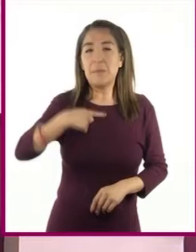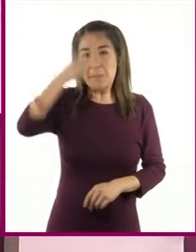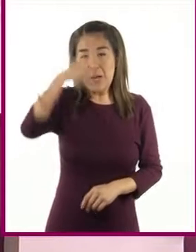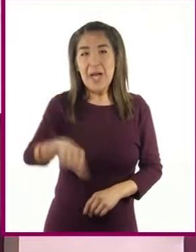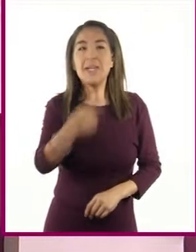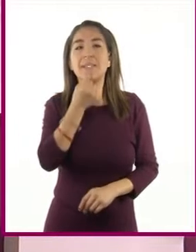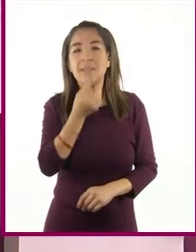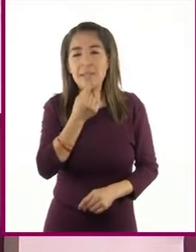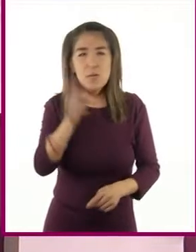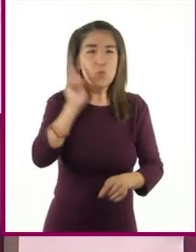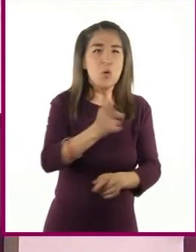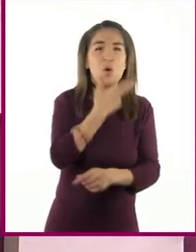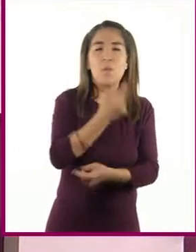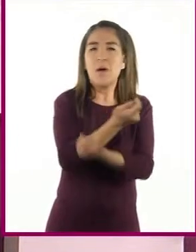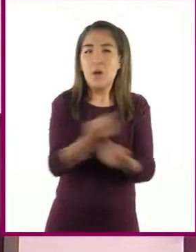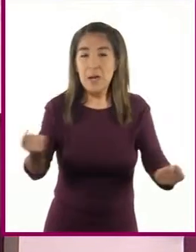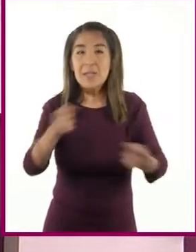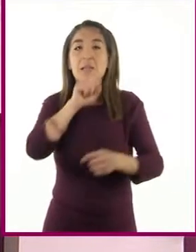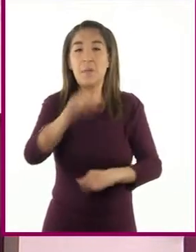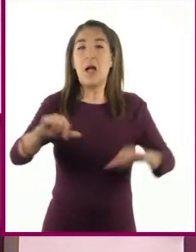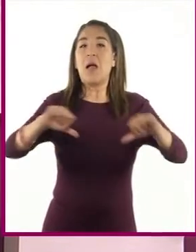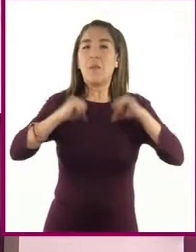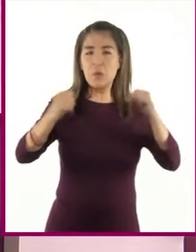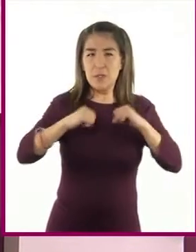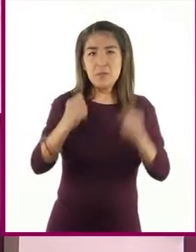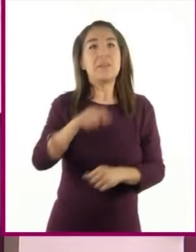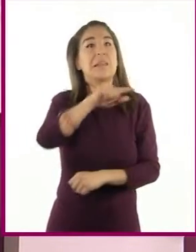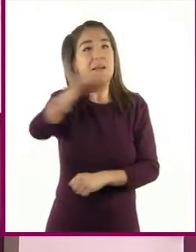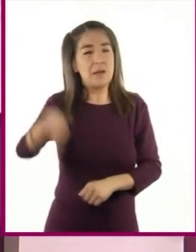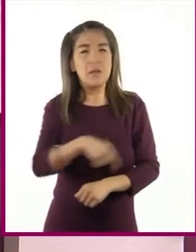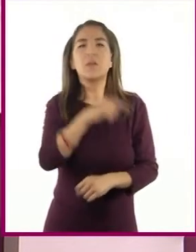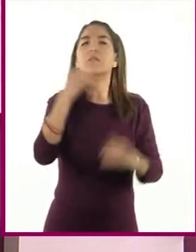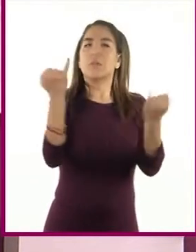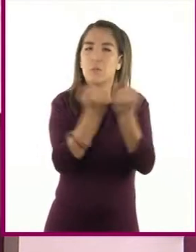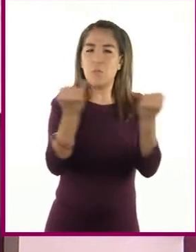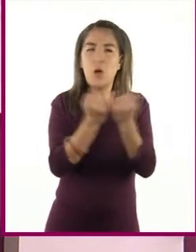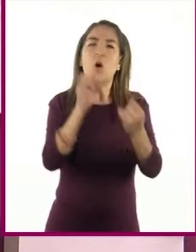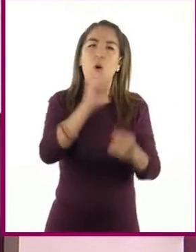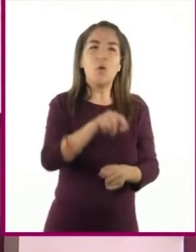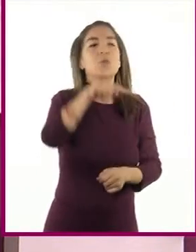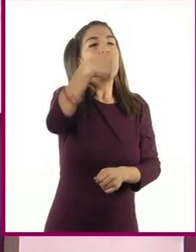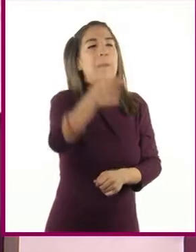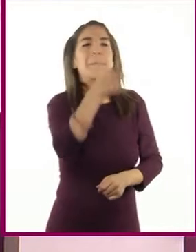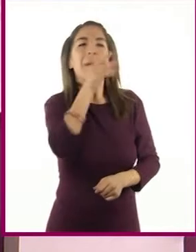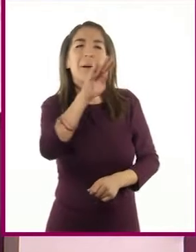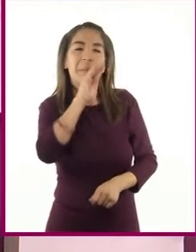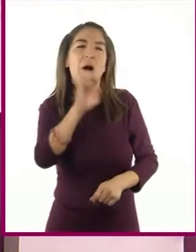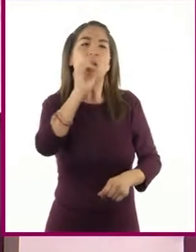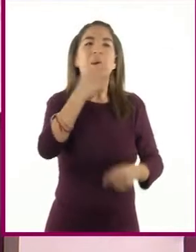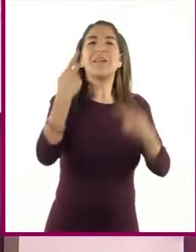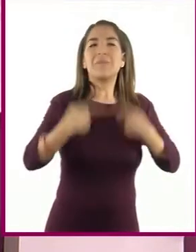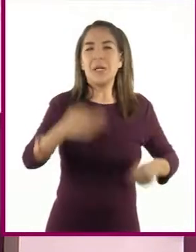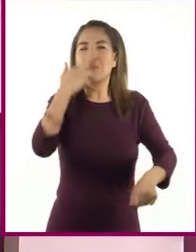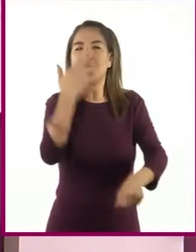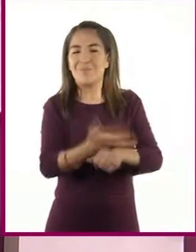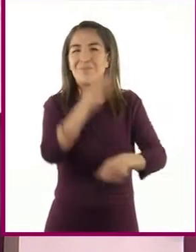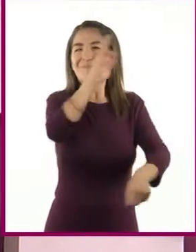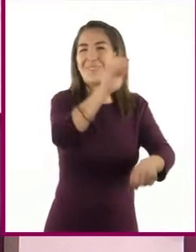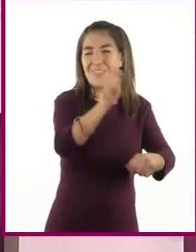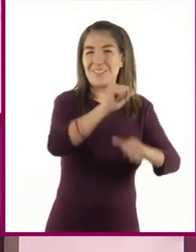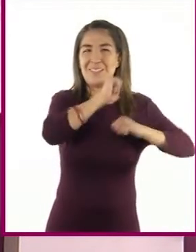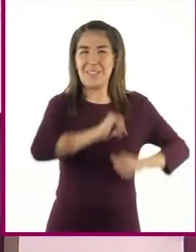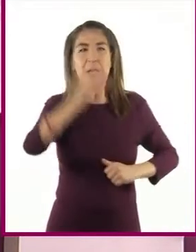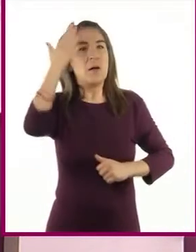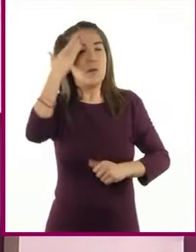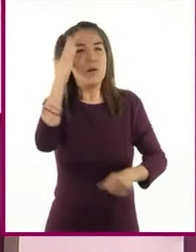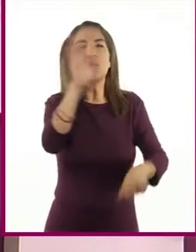niños, niñas y jóvenes significa que ellas y ellos o sus defensores o defensoras en su caso puedan